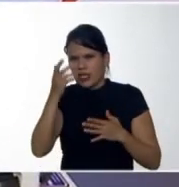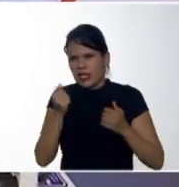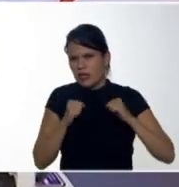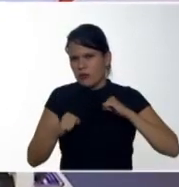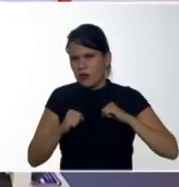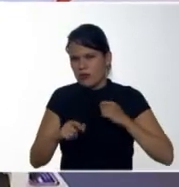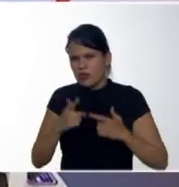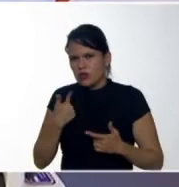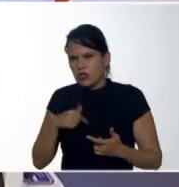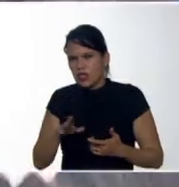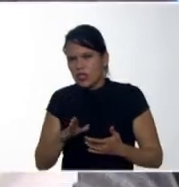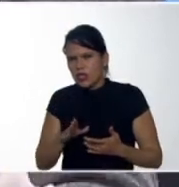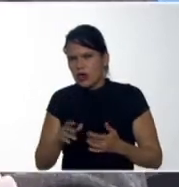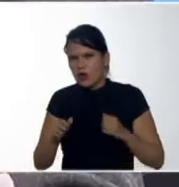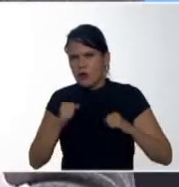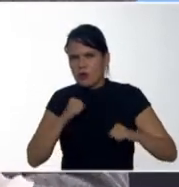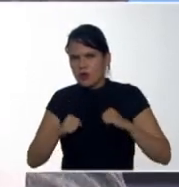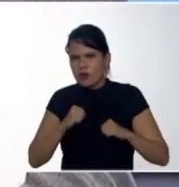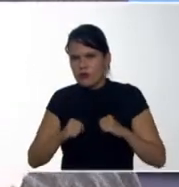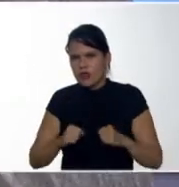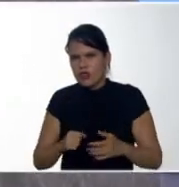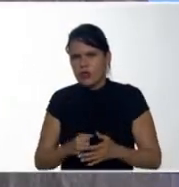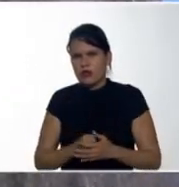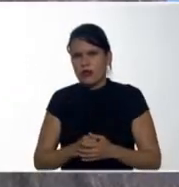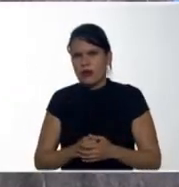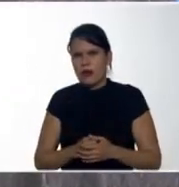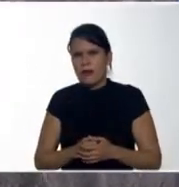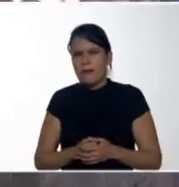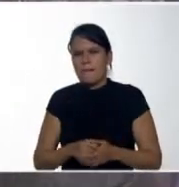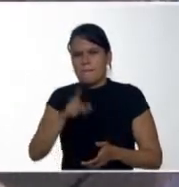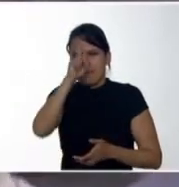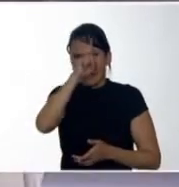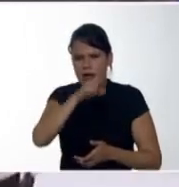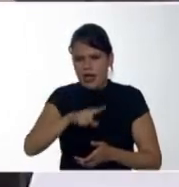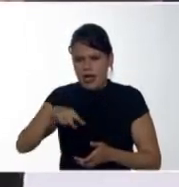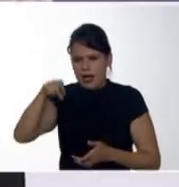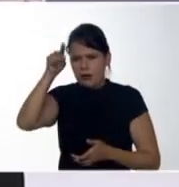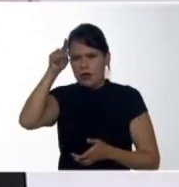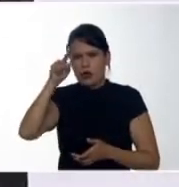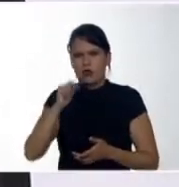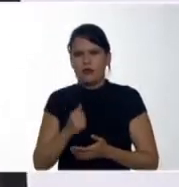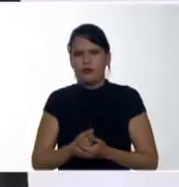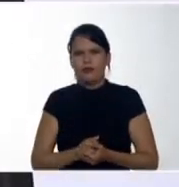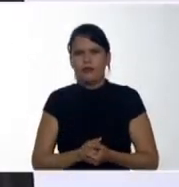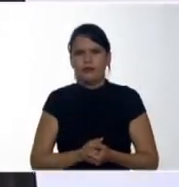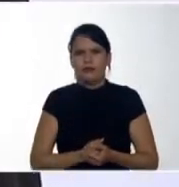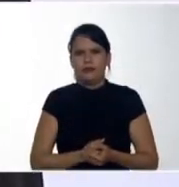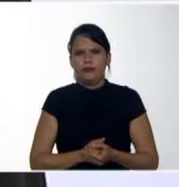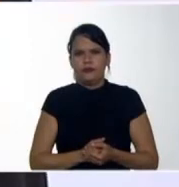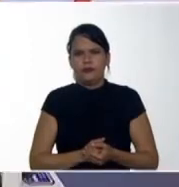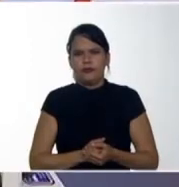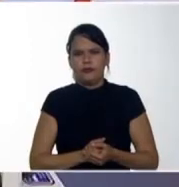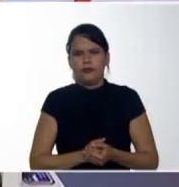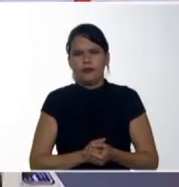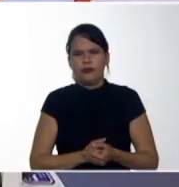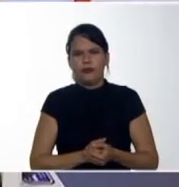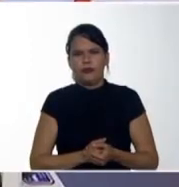de la trayectoria. Un movimiento parabólico, ¿ok? Fíjense. Ahora